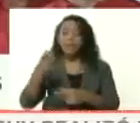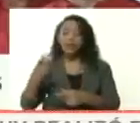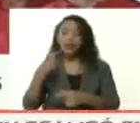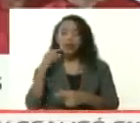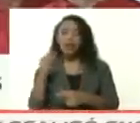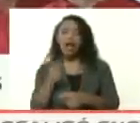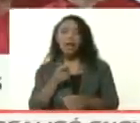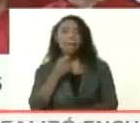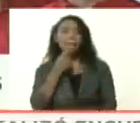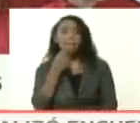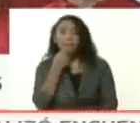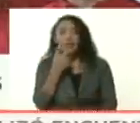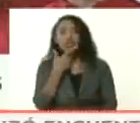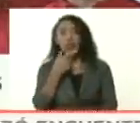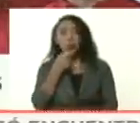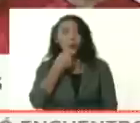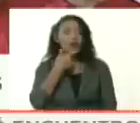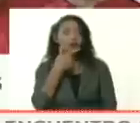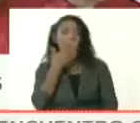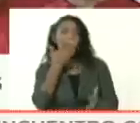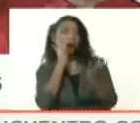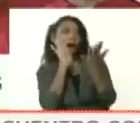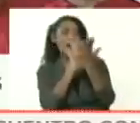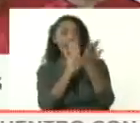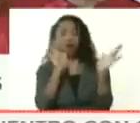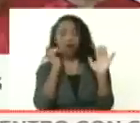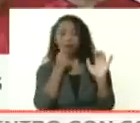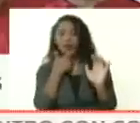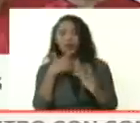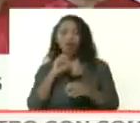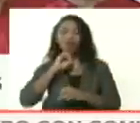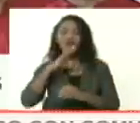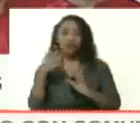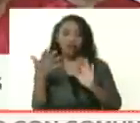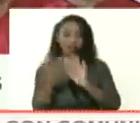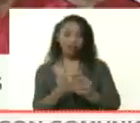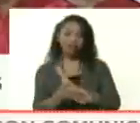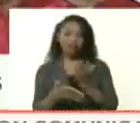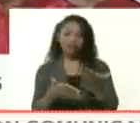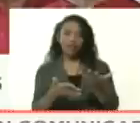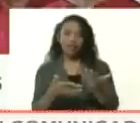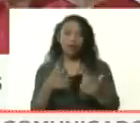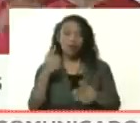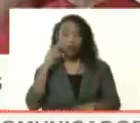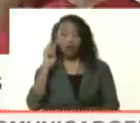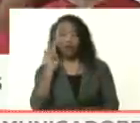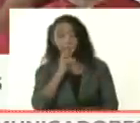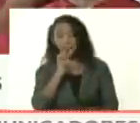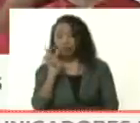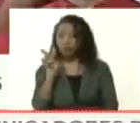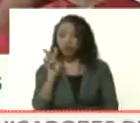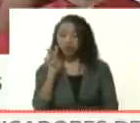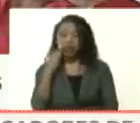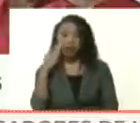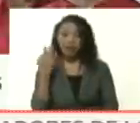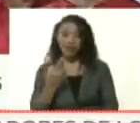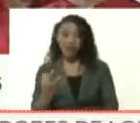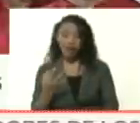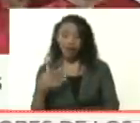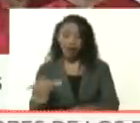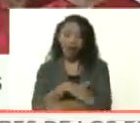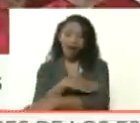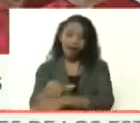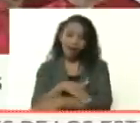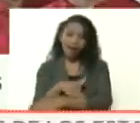Espejito, ¿quién es el más bonito? Así hacen ellos. Entonces, cuando viene la realidad, y la realidad está en la calle,